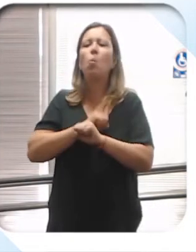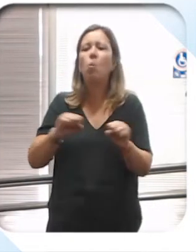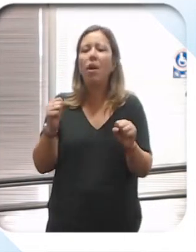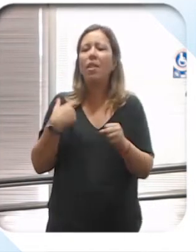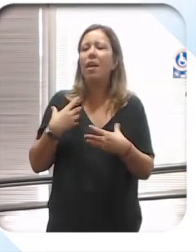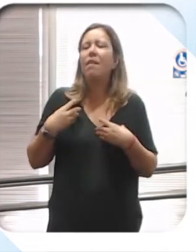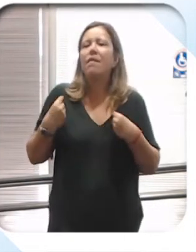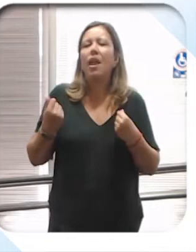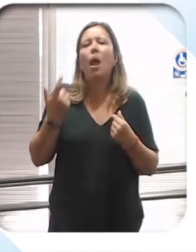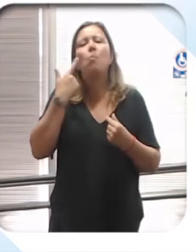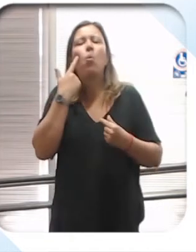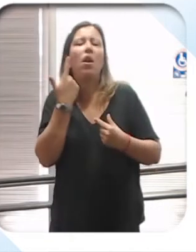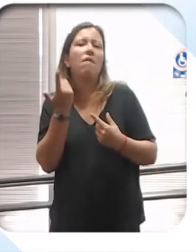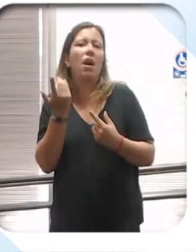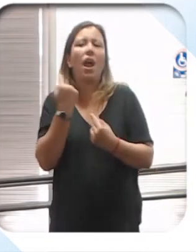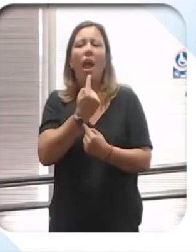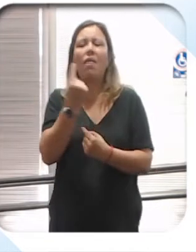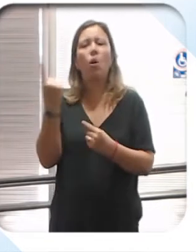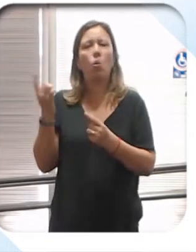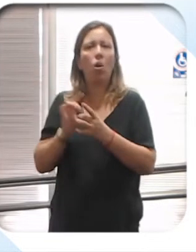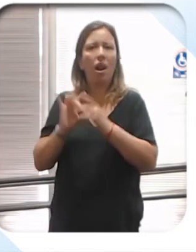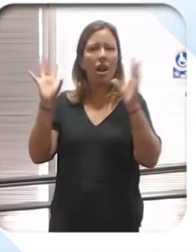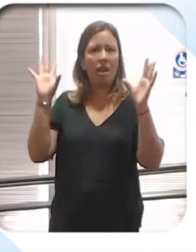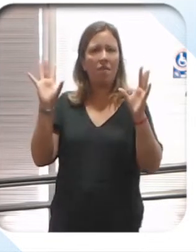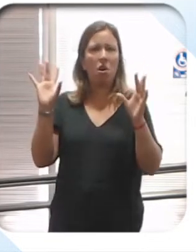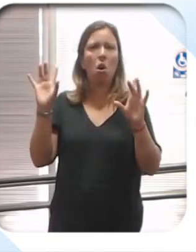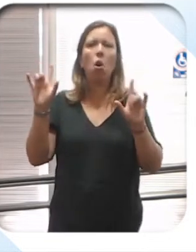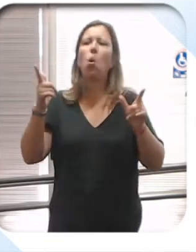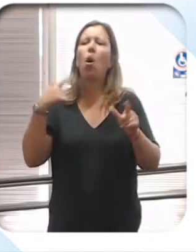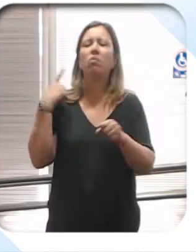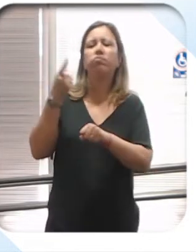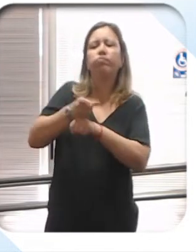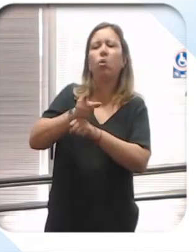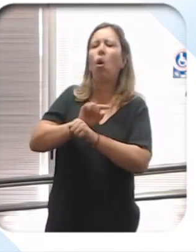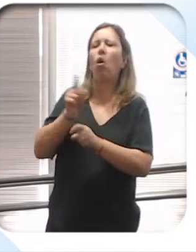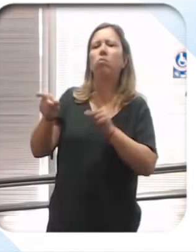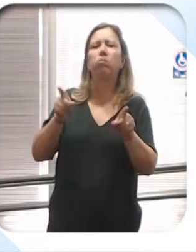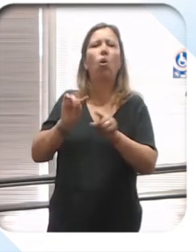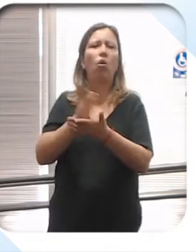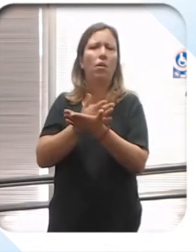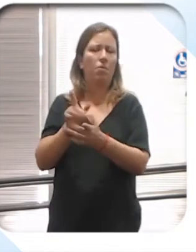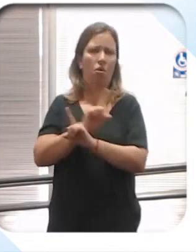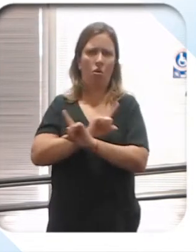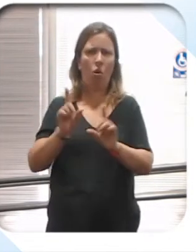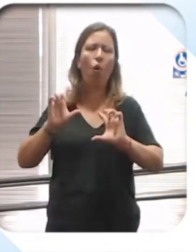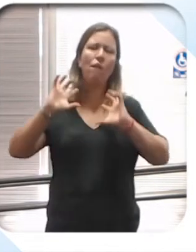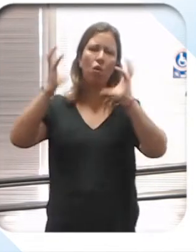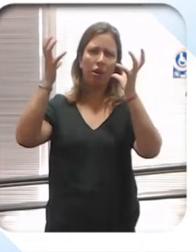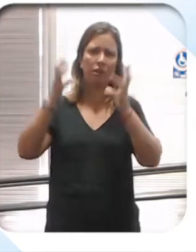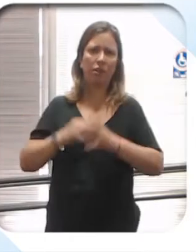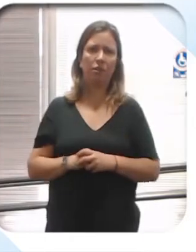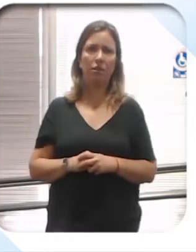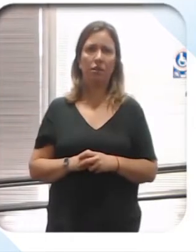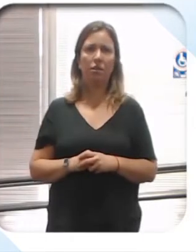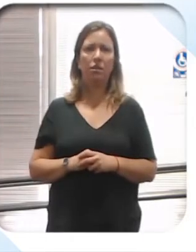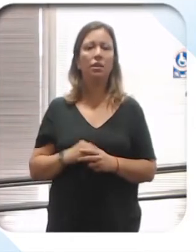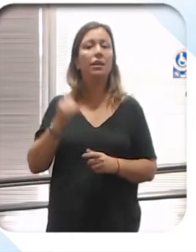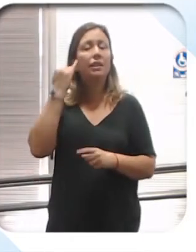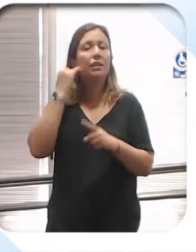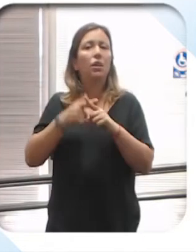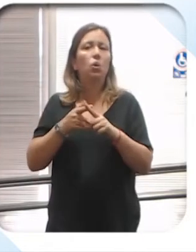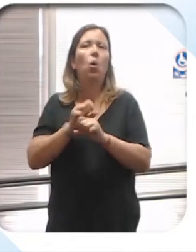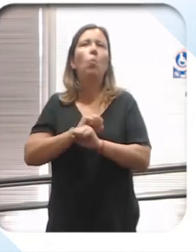experiencias sexuales placenteras y seguras, libres de toda coacción, discriminación y violencia. La salud sexual no puede